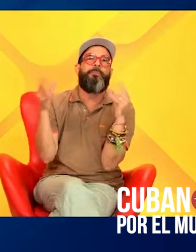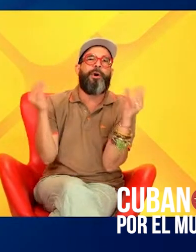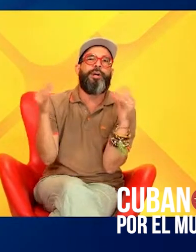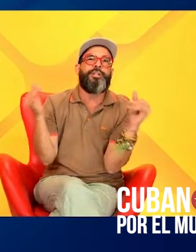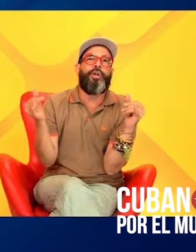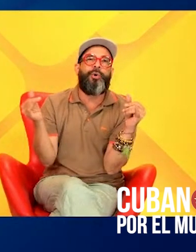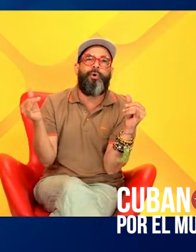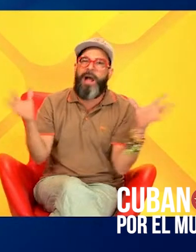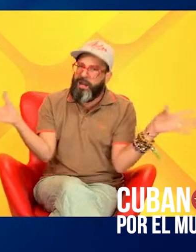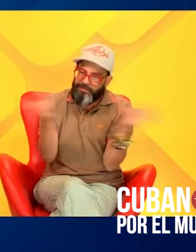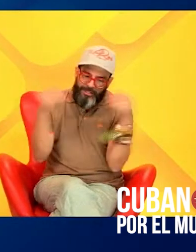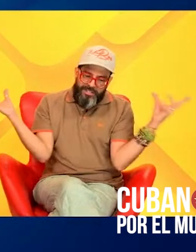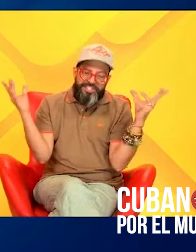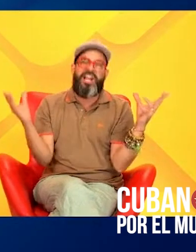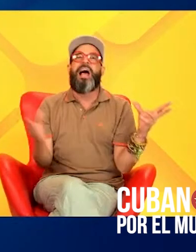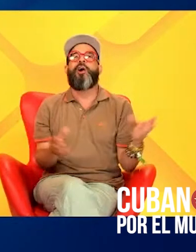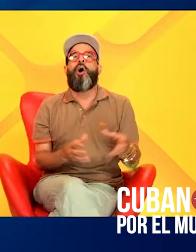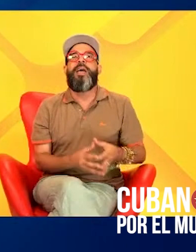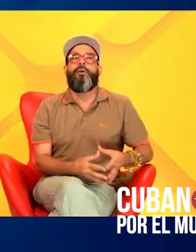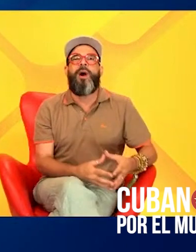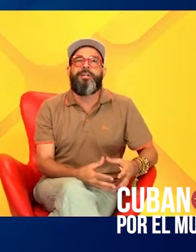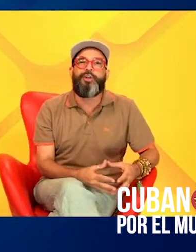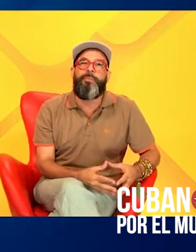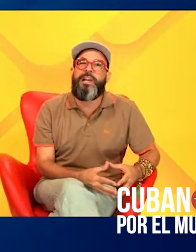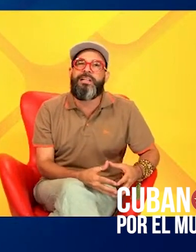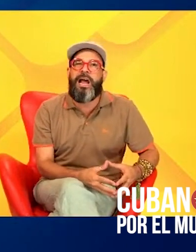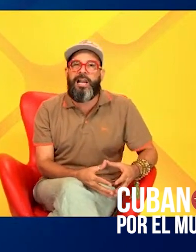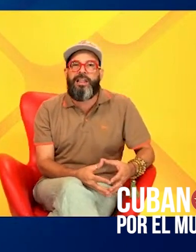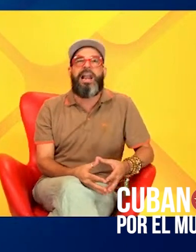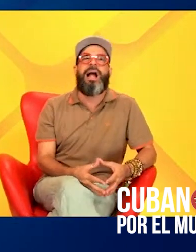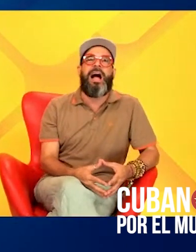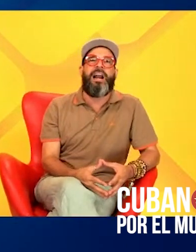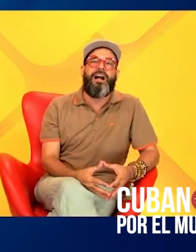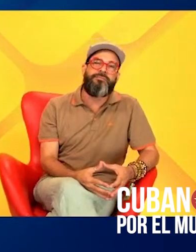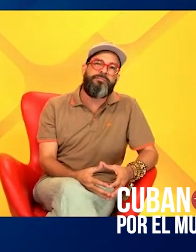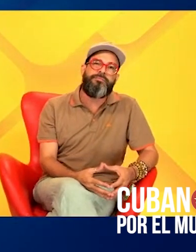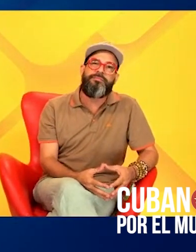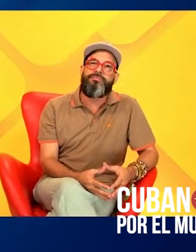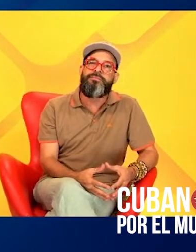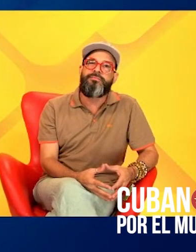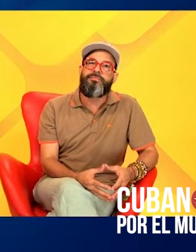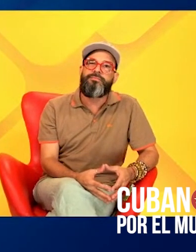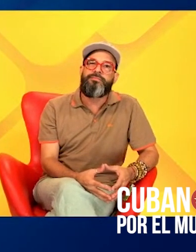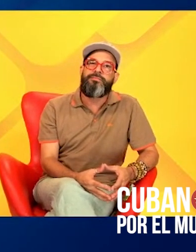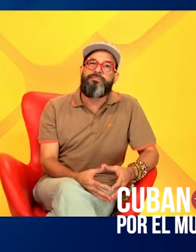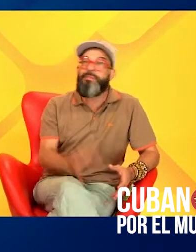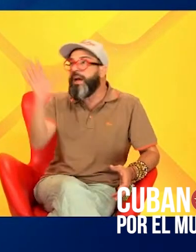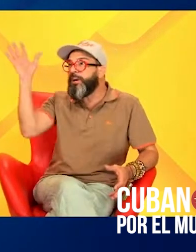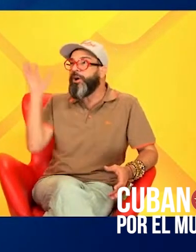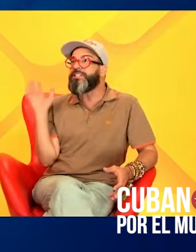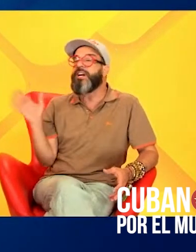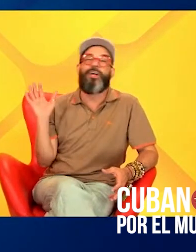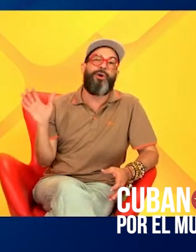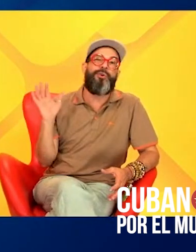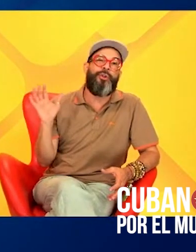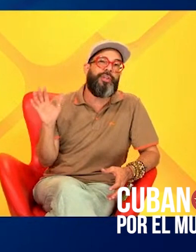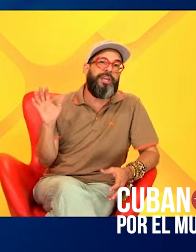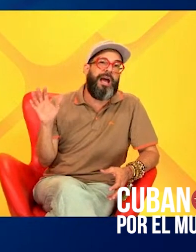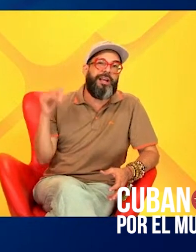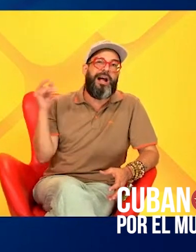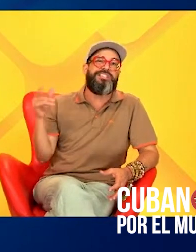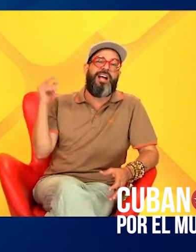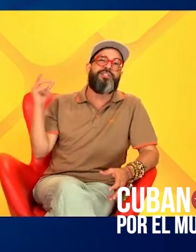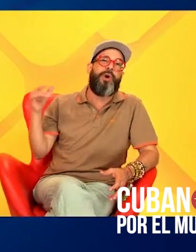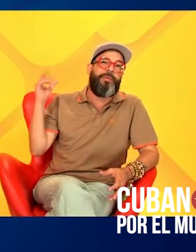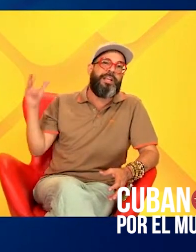nalguita un poquito dura se la come cuanto militar le da la gana me imagino que se quedó unos